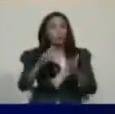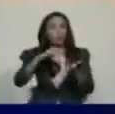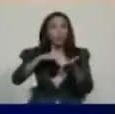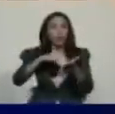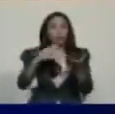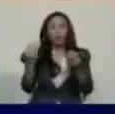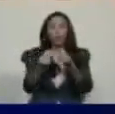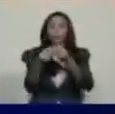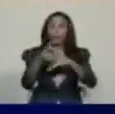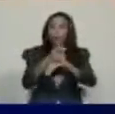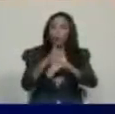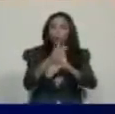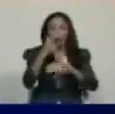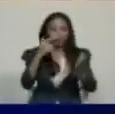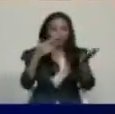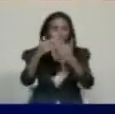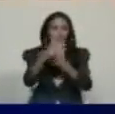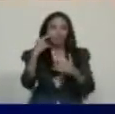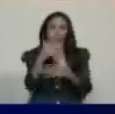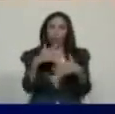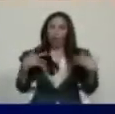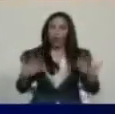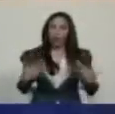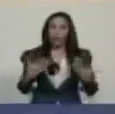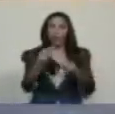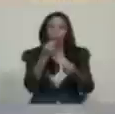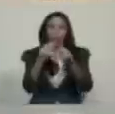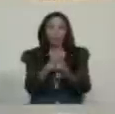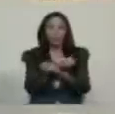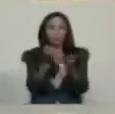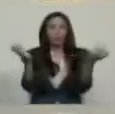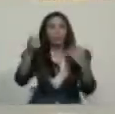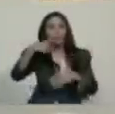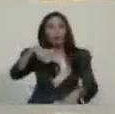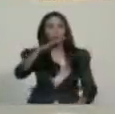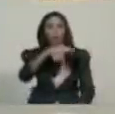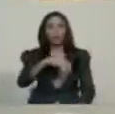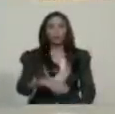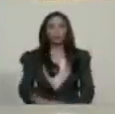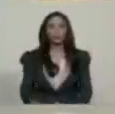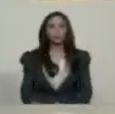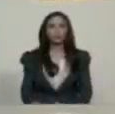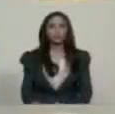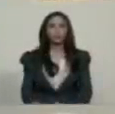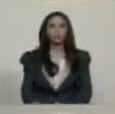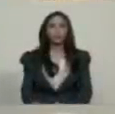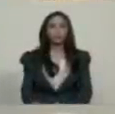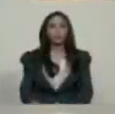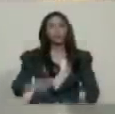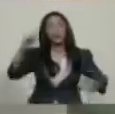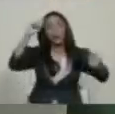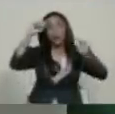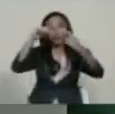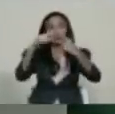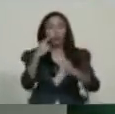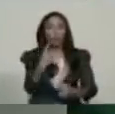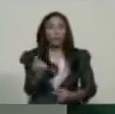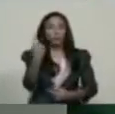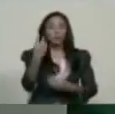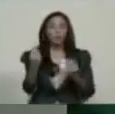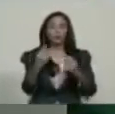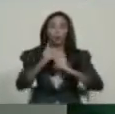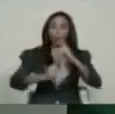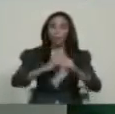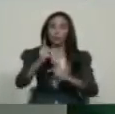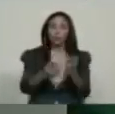gobierno bolivariano podamos nosotros seguir teniendo soberanía alimentaria. Soberanía alimentaria, objetivo central del proceso productivo,